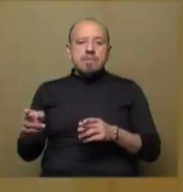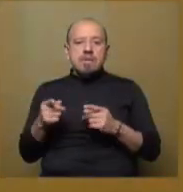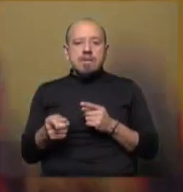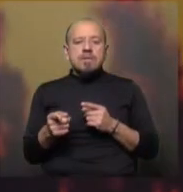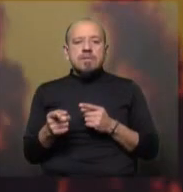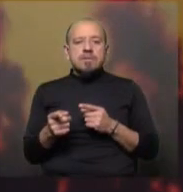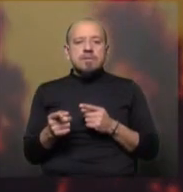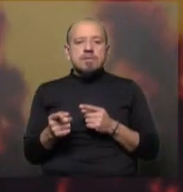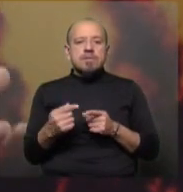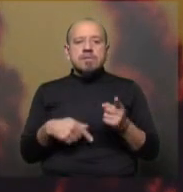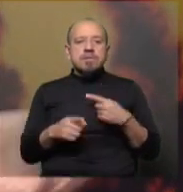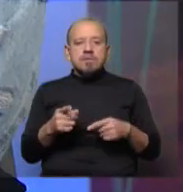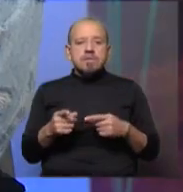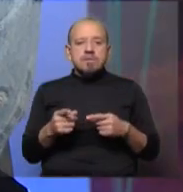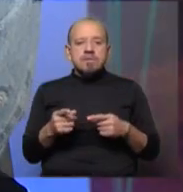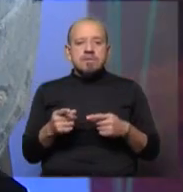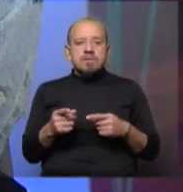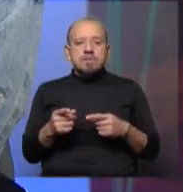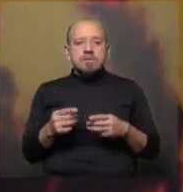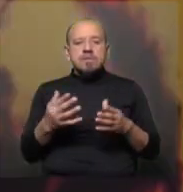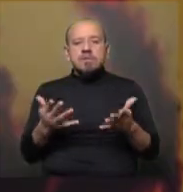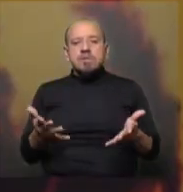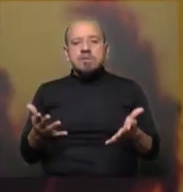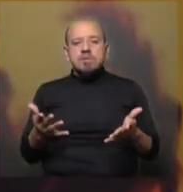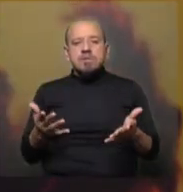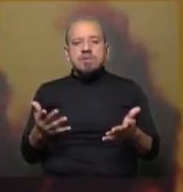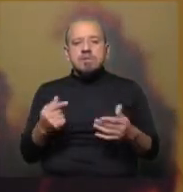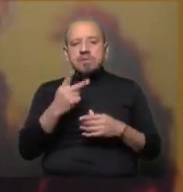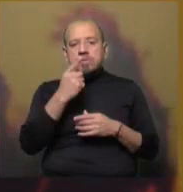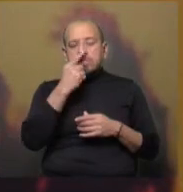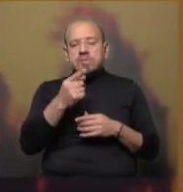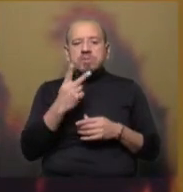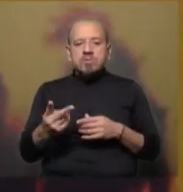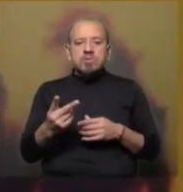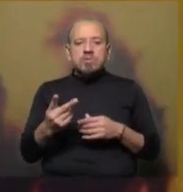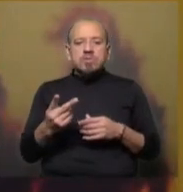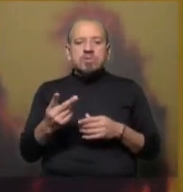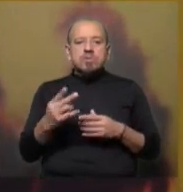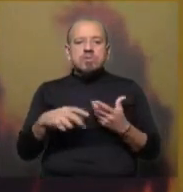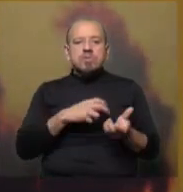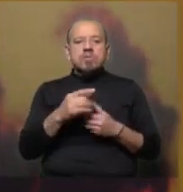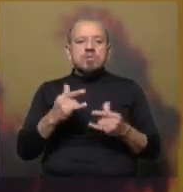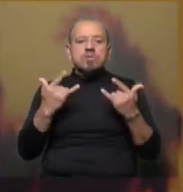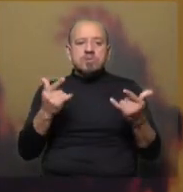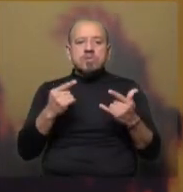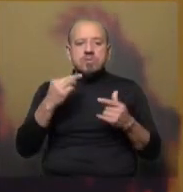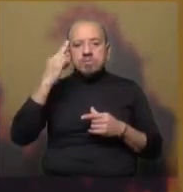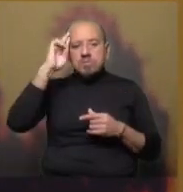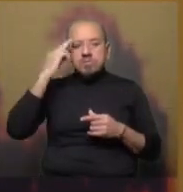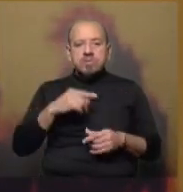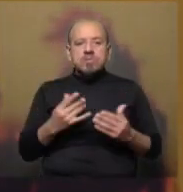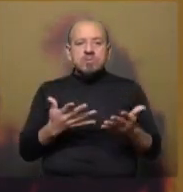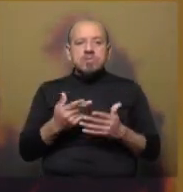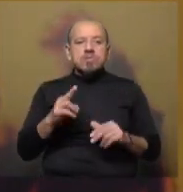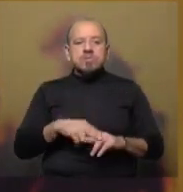se dispara con crisis de país a veces, ¿no? Eso lo sabemos todos. El 2002 fue cuando explotó el rock uruguayo. Y ahora está pasando un poco de